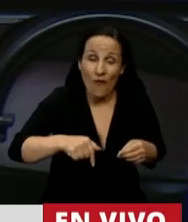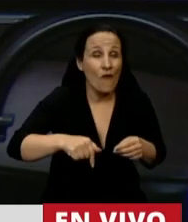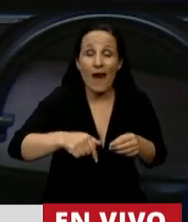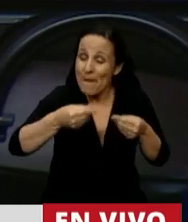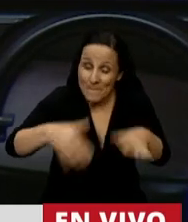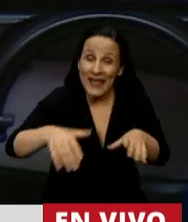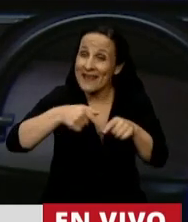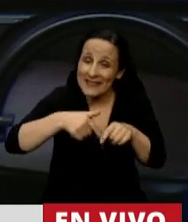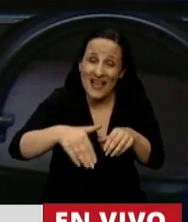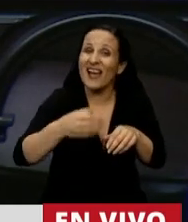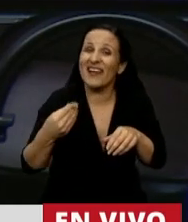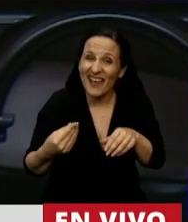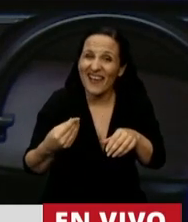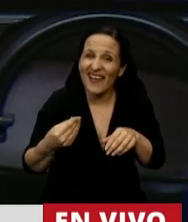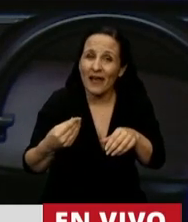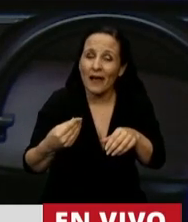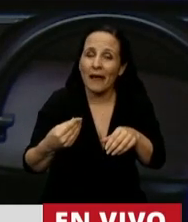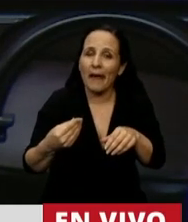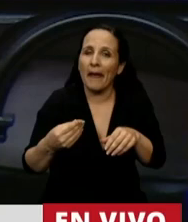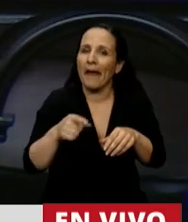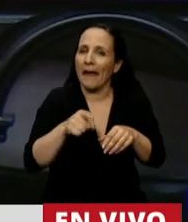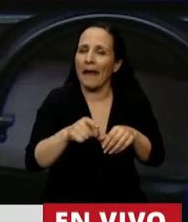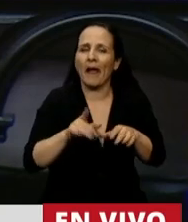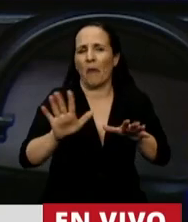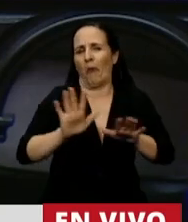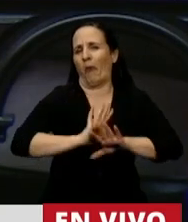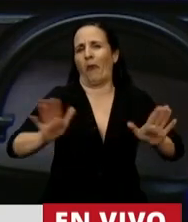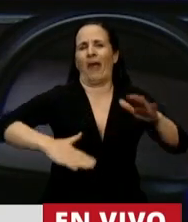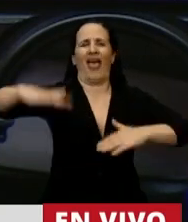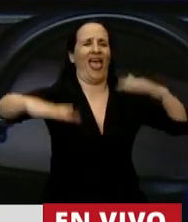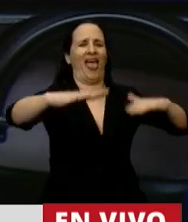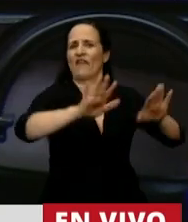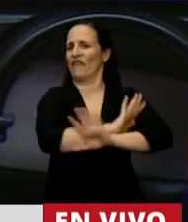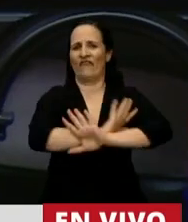alguna manera, a terminar con esa enorme desigualdad que existe en la